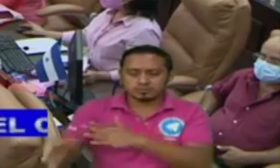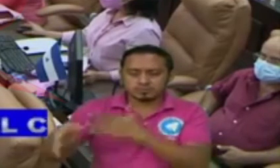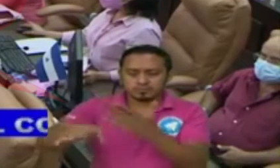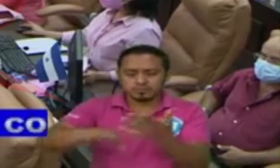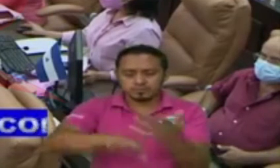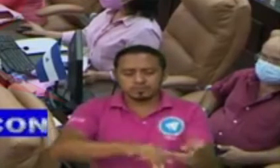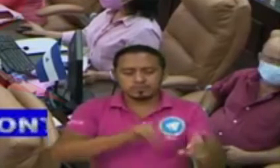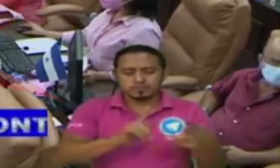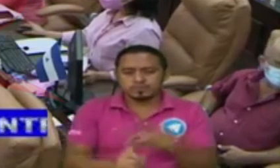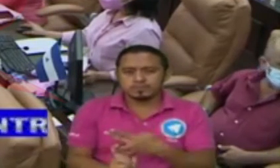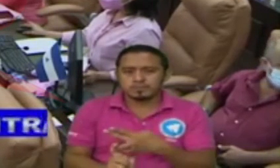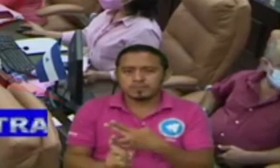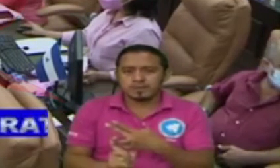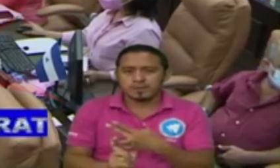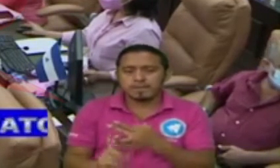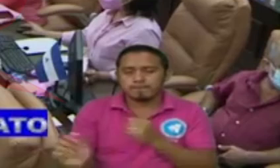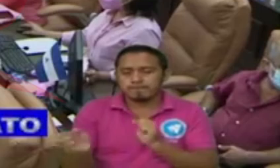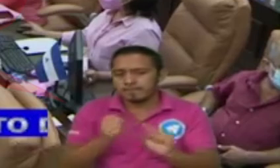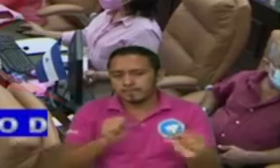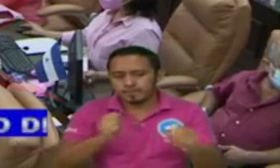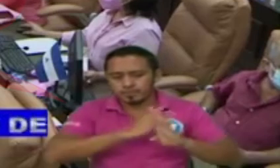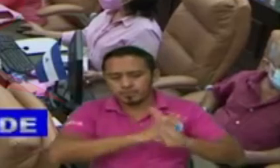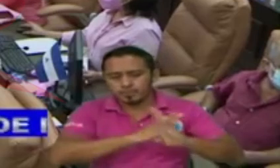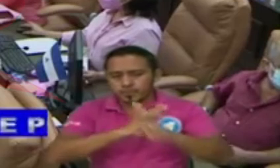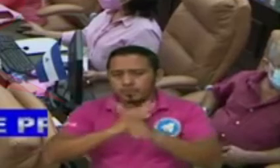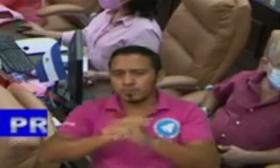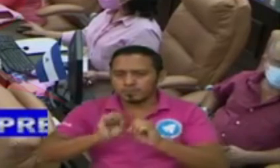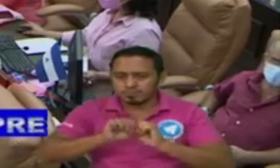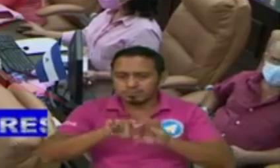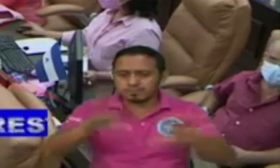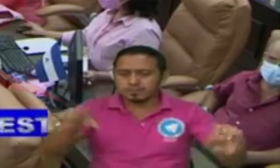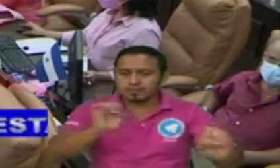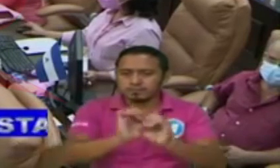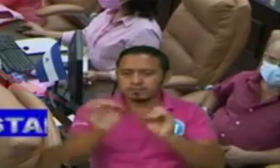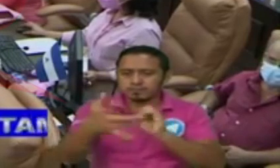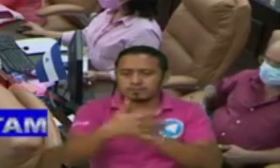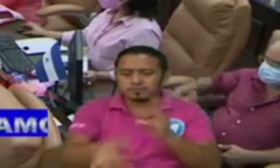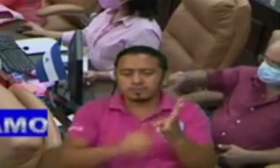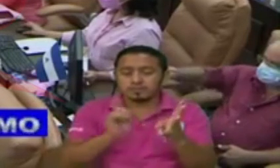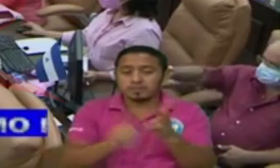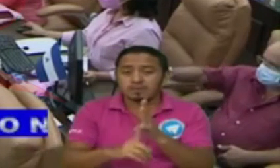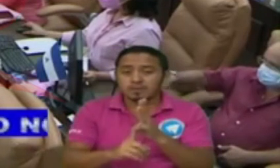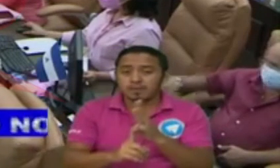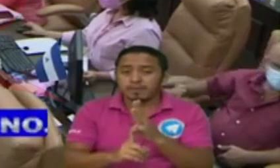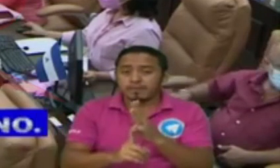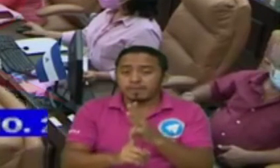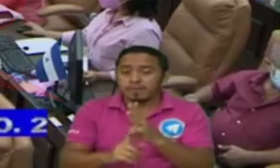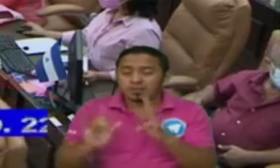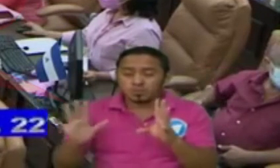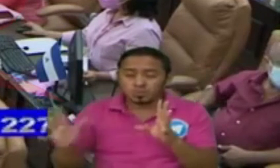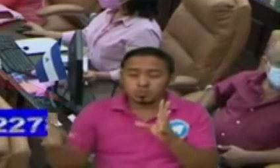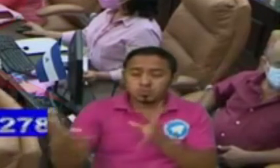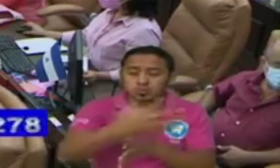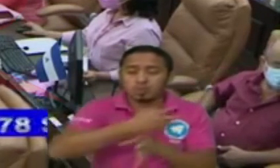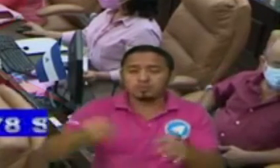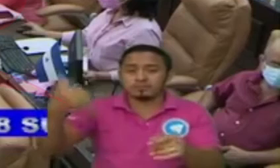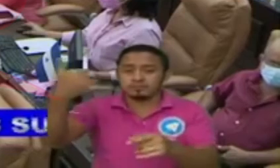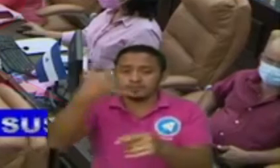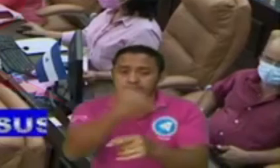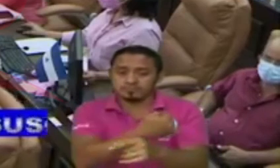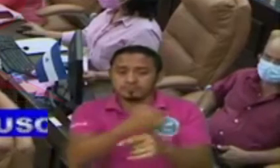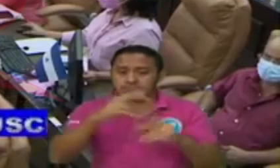mortales, mitigar la transmisión del virus y alcanzar la inmunidad colectiva de la